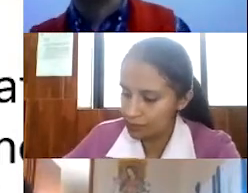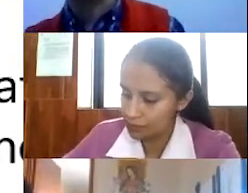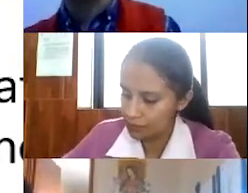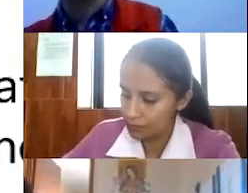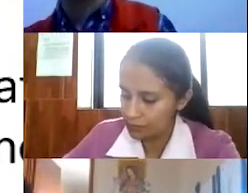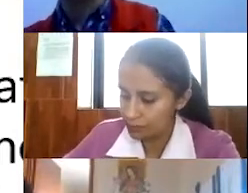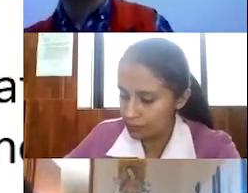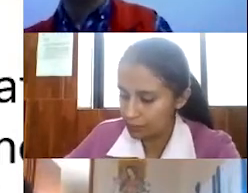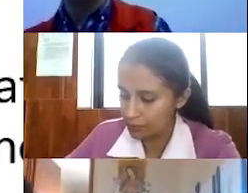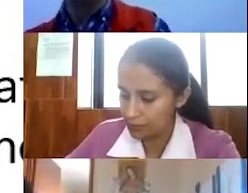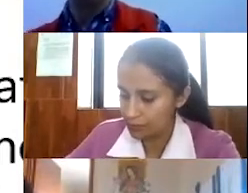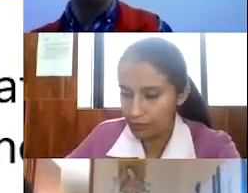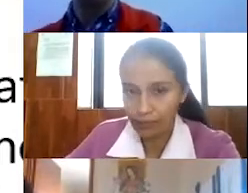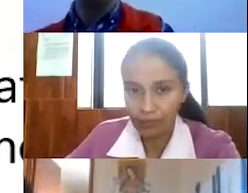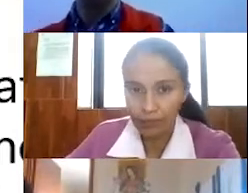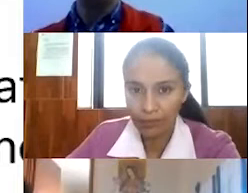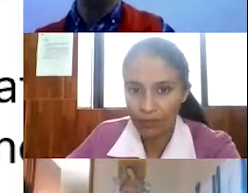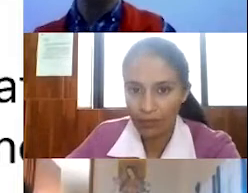es necesario realizar el RCP.